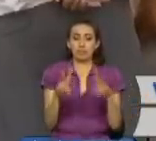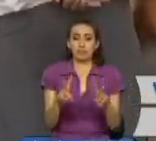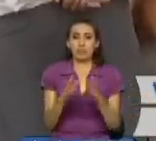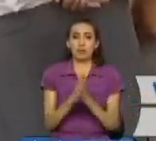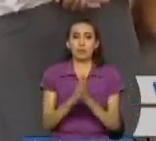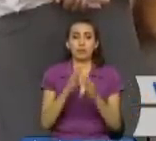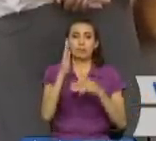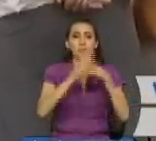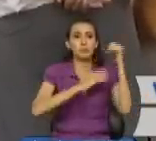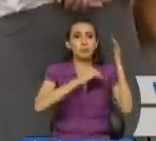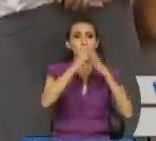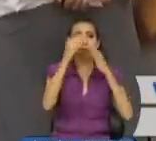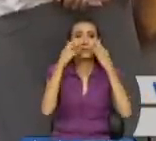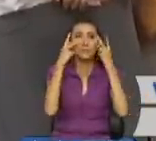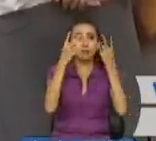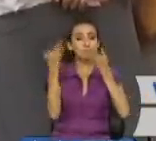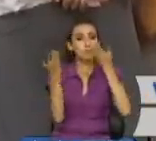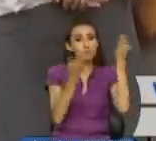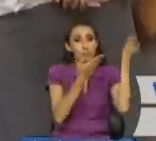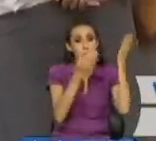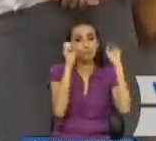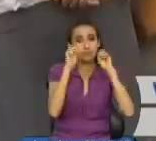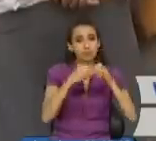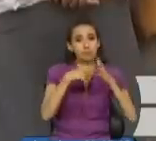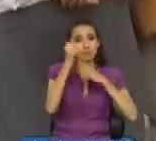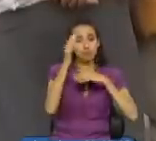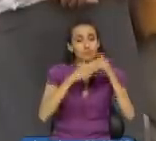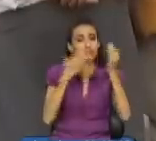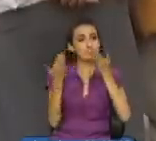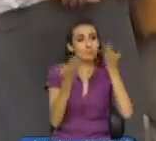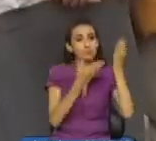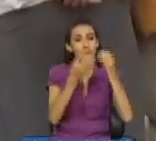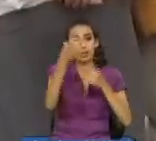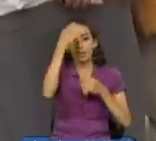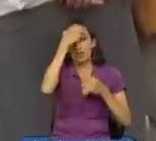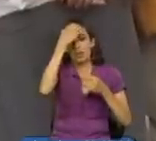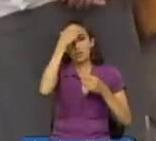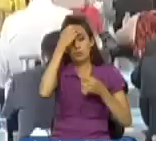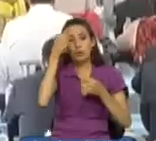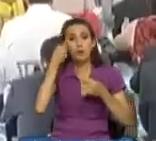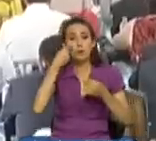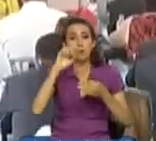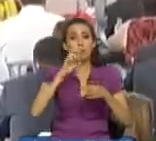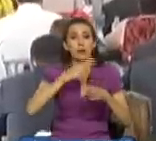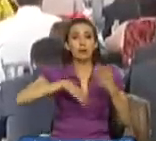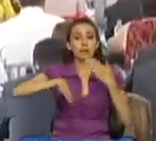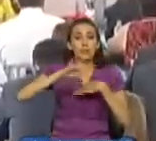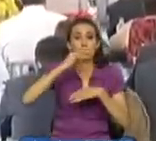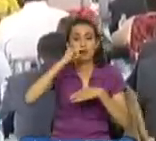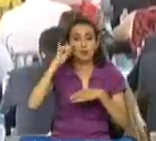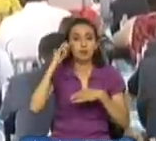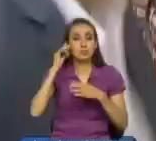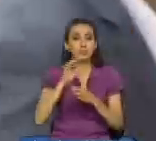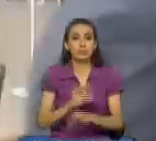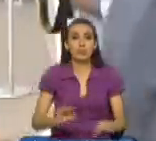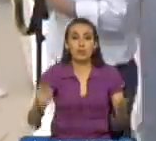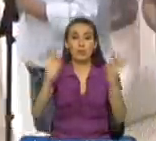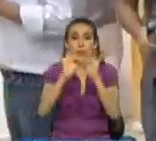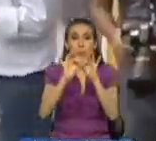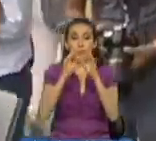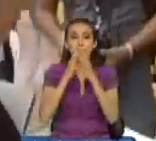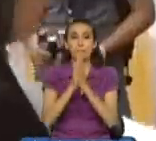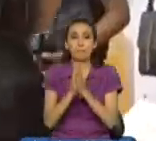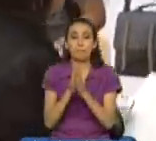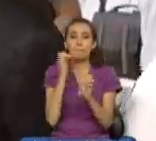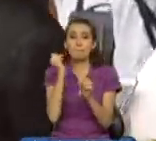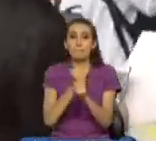infraestructura que estamos viendo en este momento una gran infraestructura eh educativa para nuestros niños se enfatizó en la importancia de sesionar en